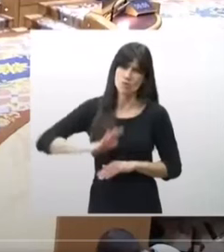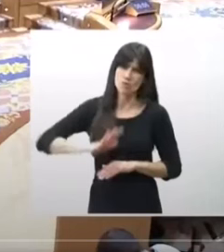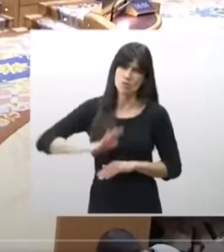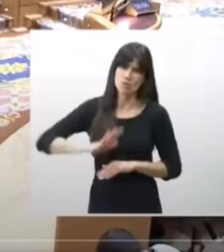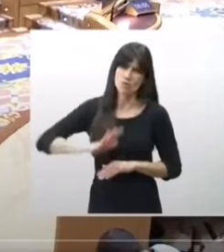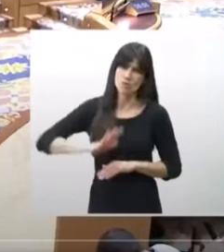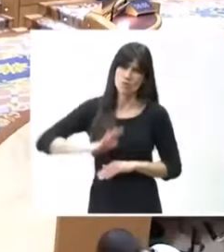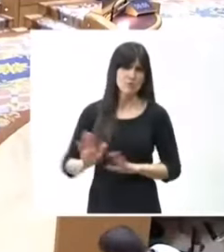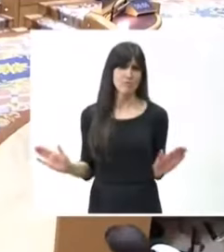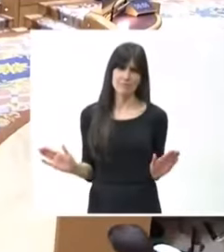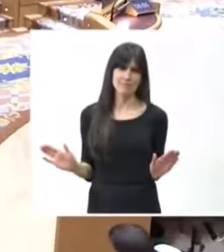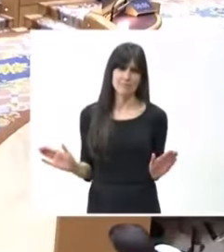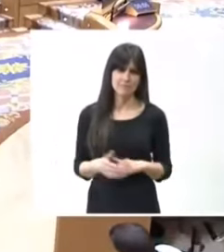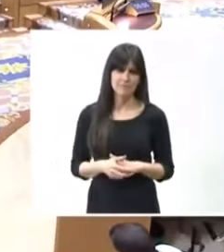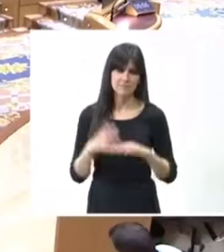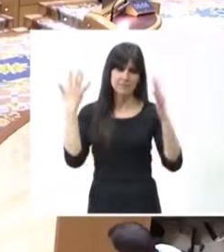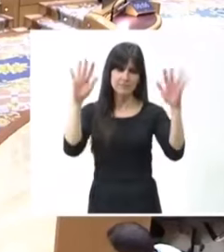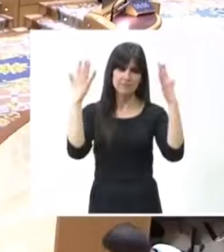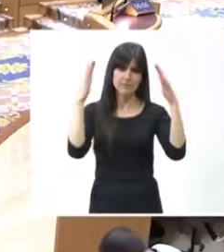cual.